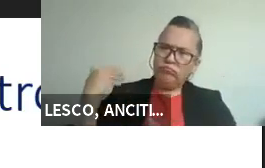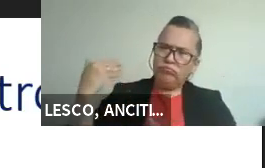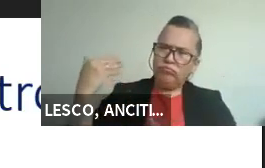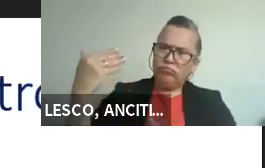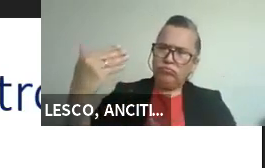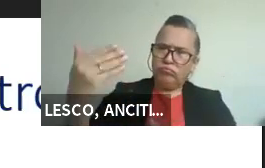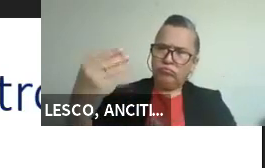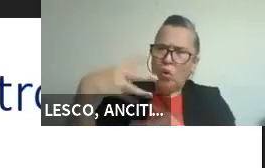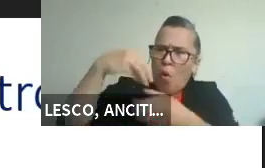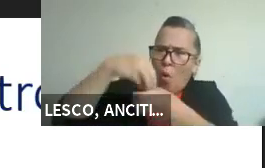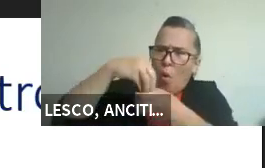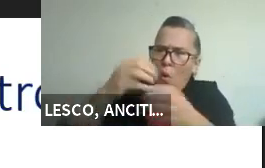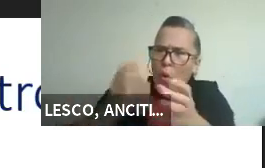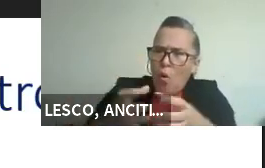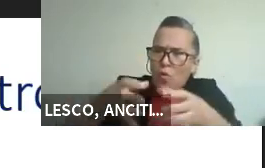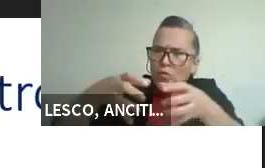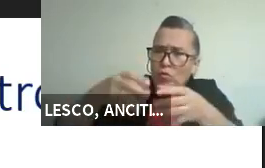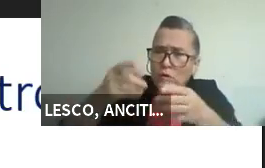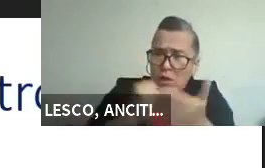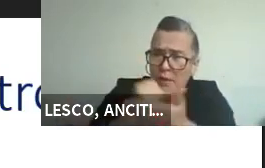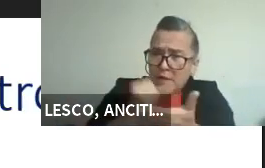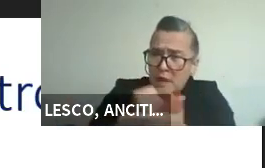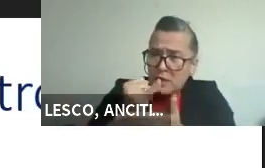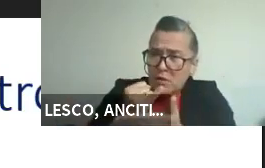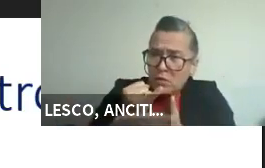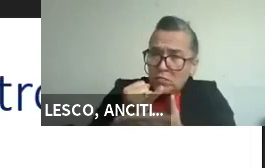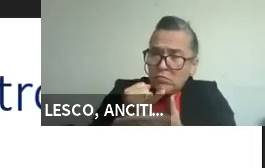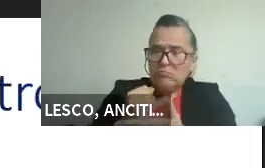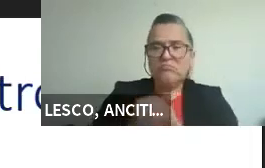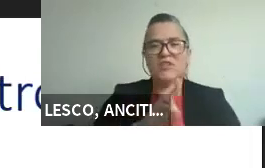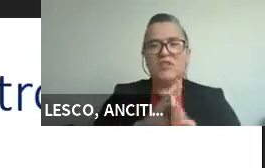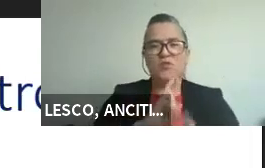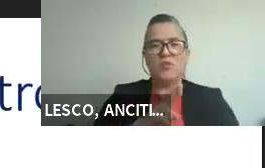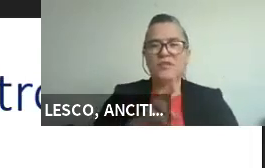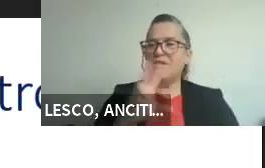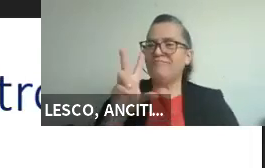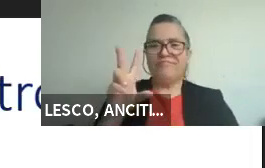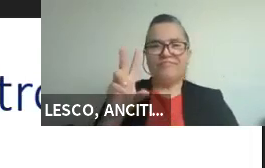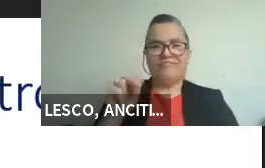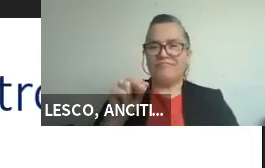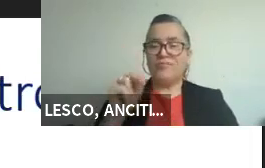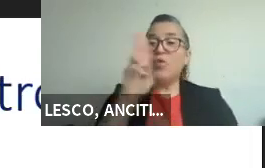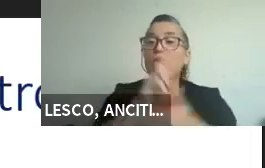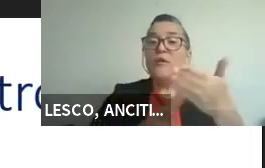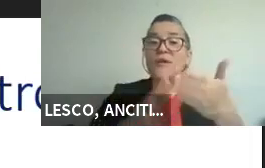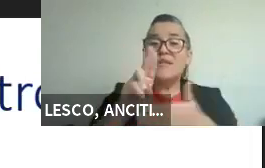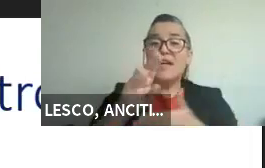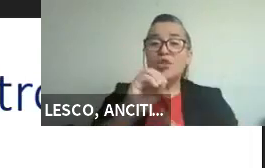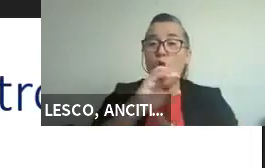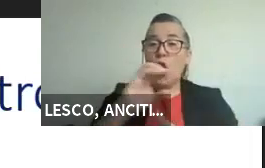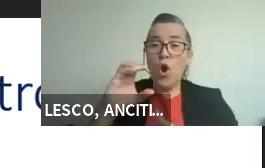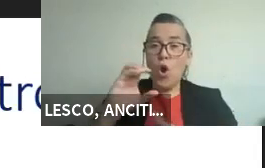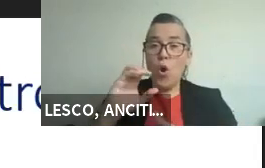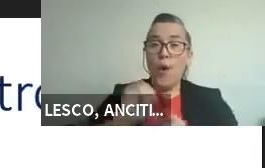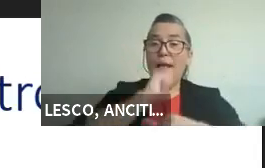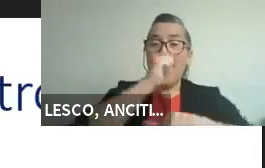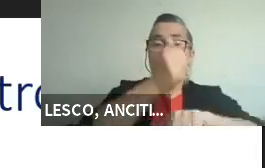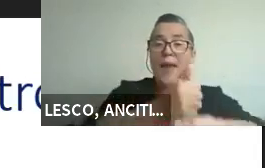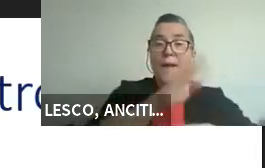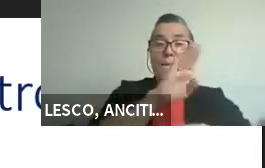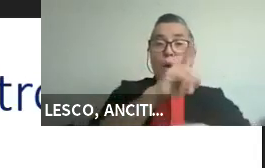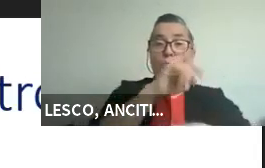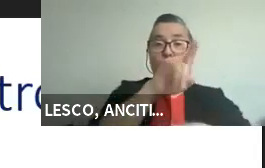investigación y la respuesta es que no verdad las universidades en occidente fueron creadas la primera de ellas en bolonia